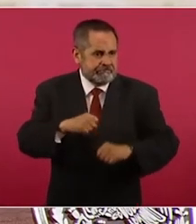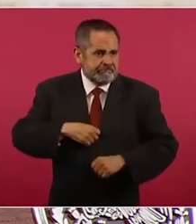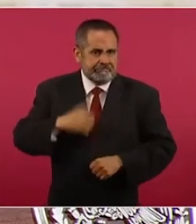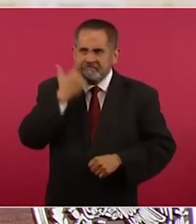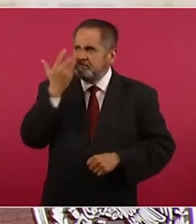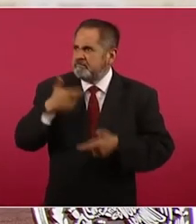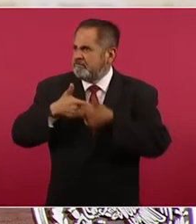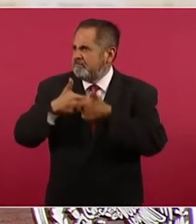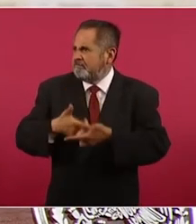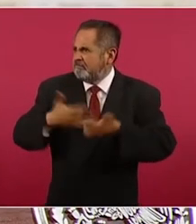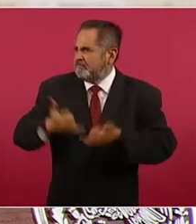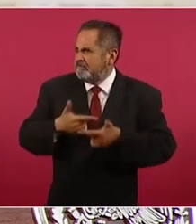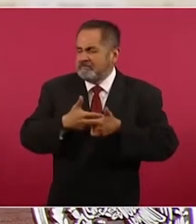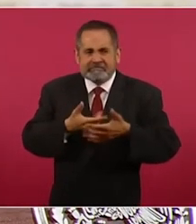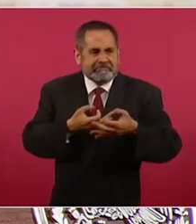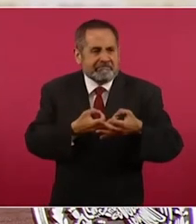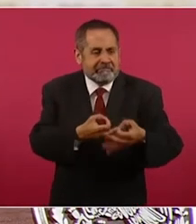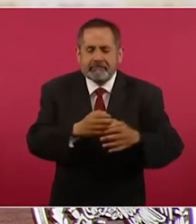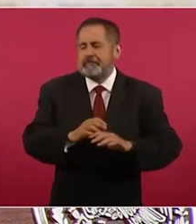pienso yo,